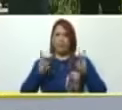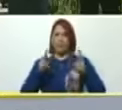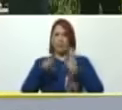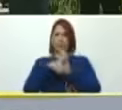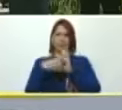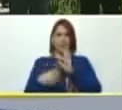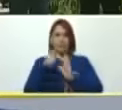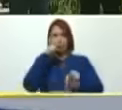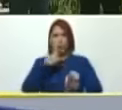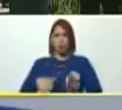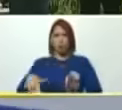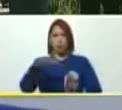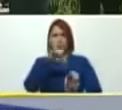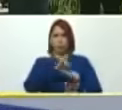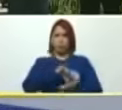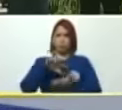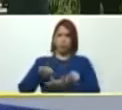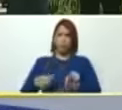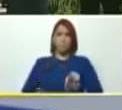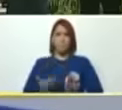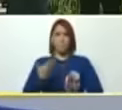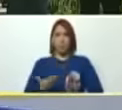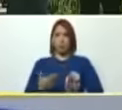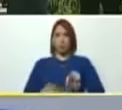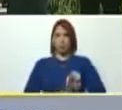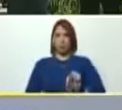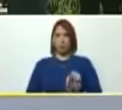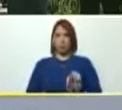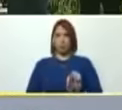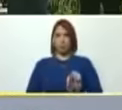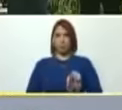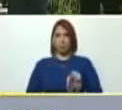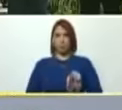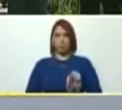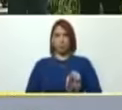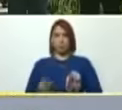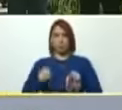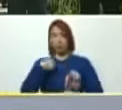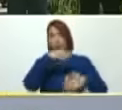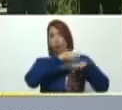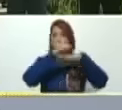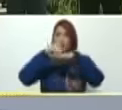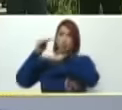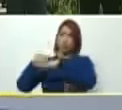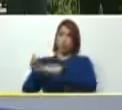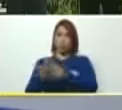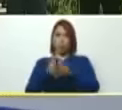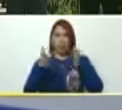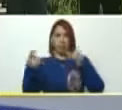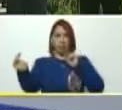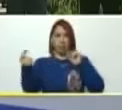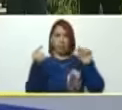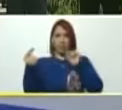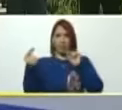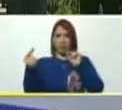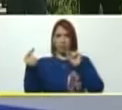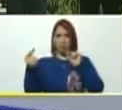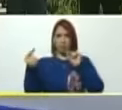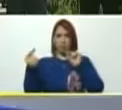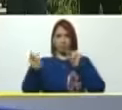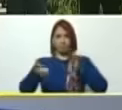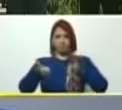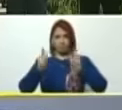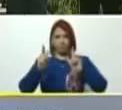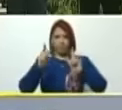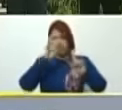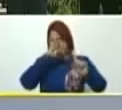derechos del pueblo en la ciudad es un tema vital. Así que yo convoco a un gran debate que nos permita